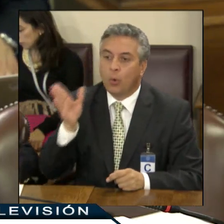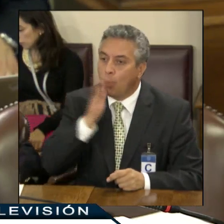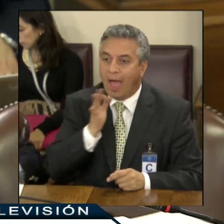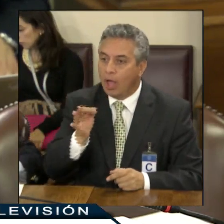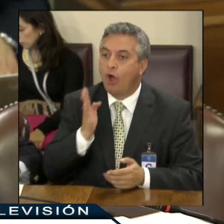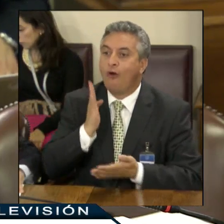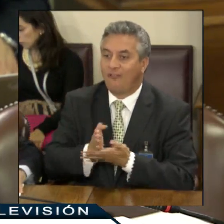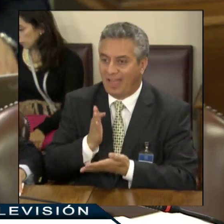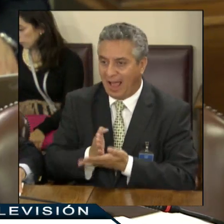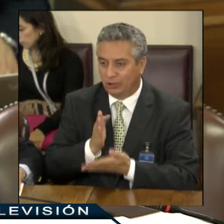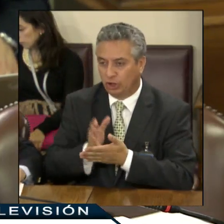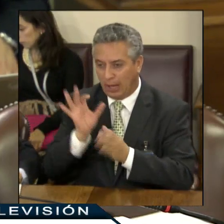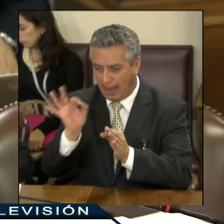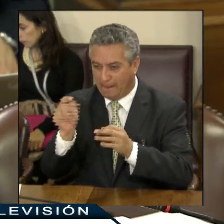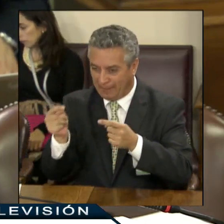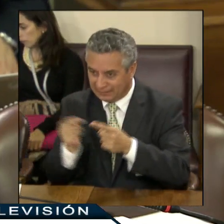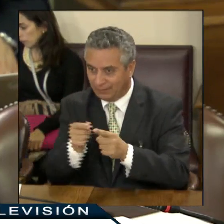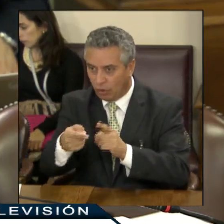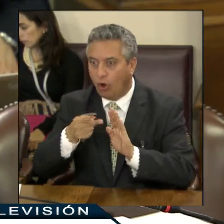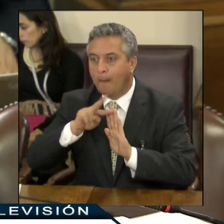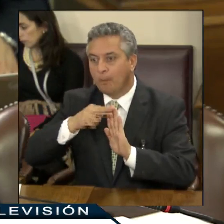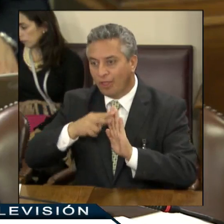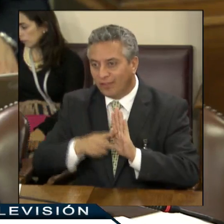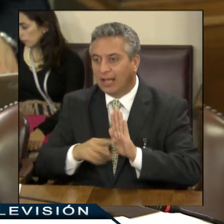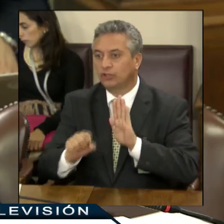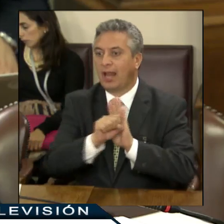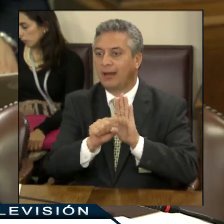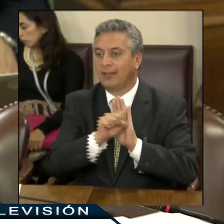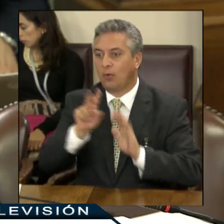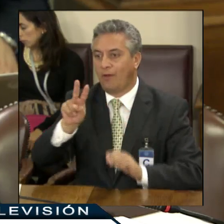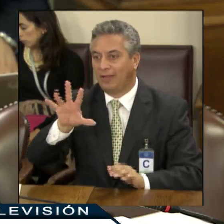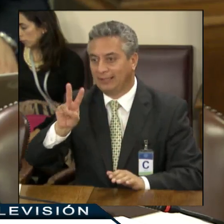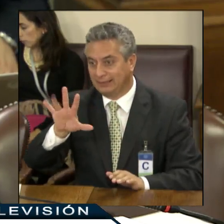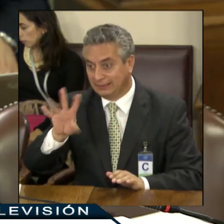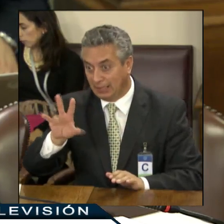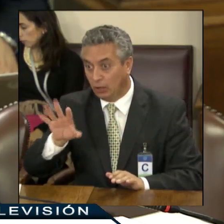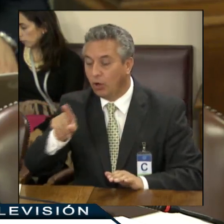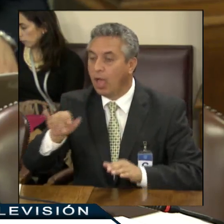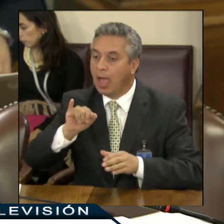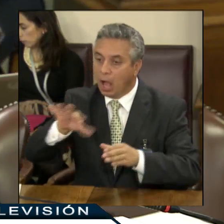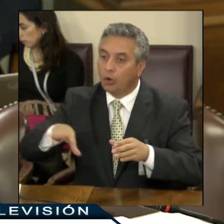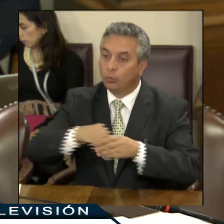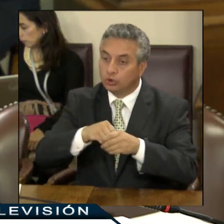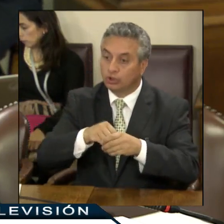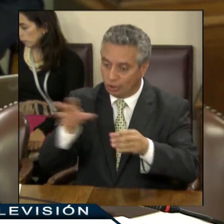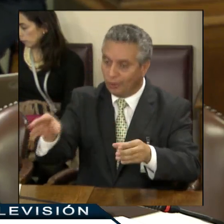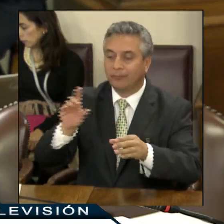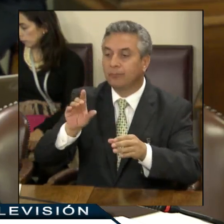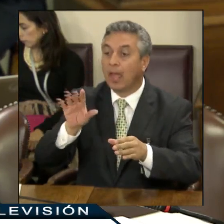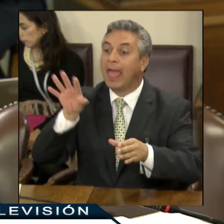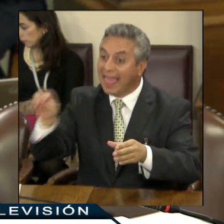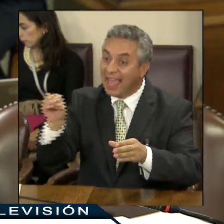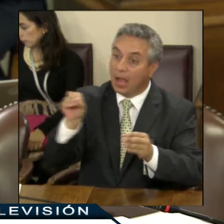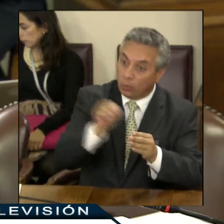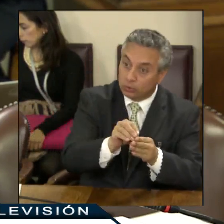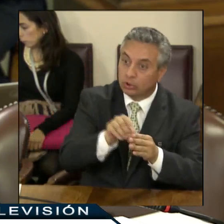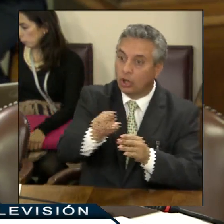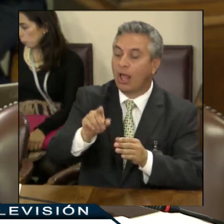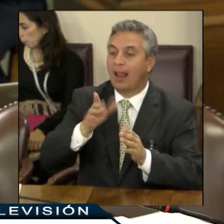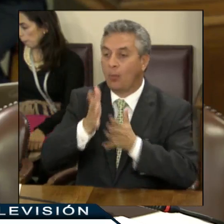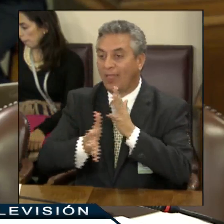obligación en específico a través de la modificación del artículo 25 para la inclusión de la lengua de señas en situaciones de